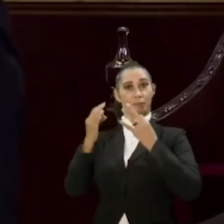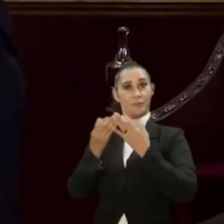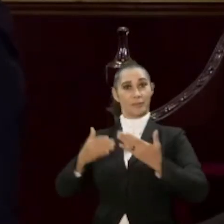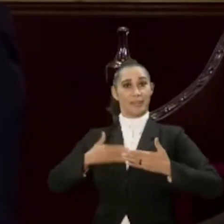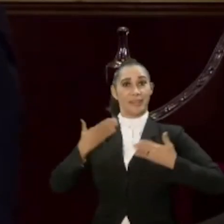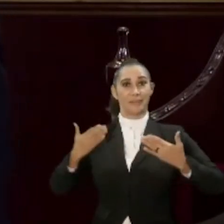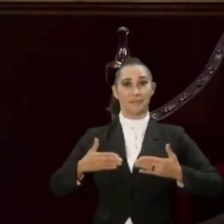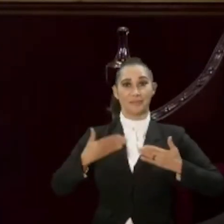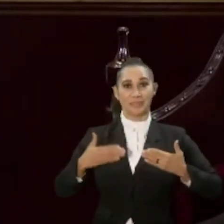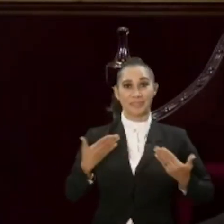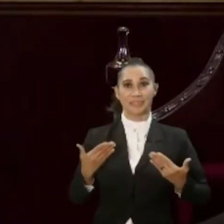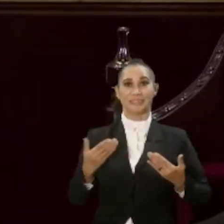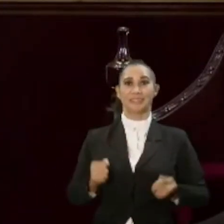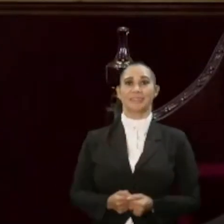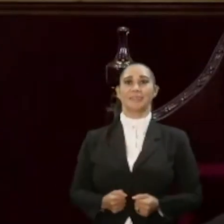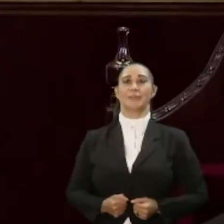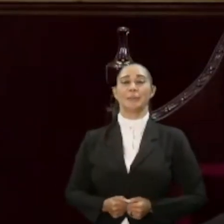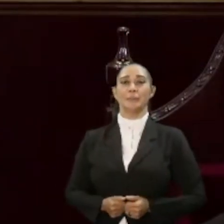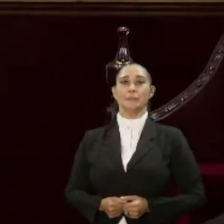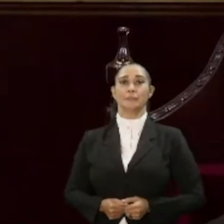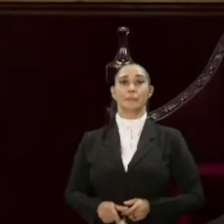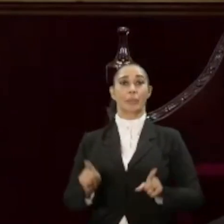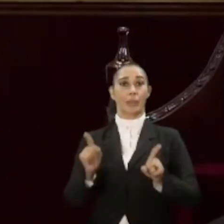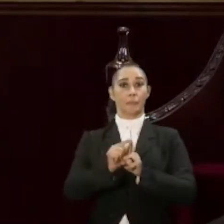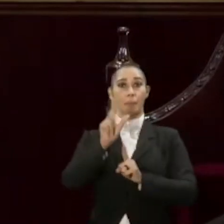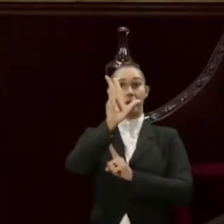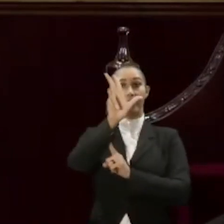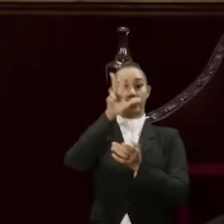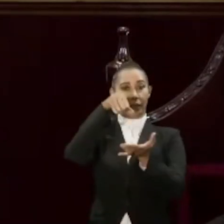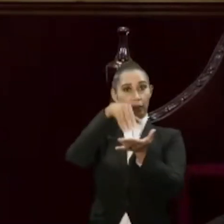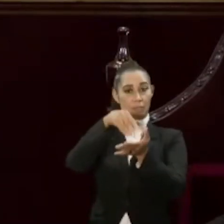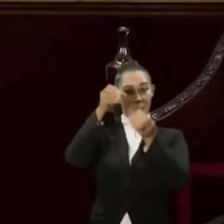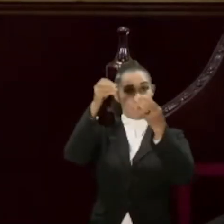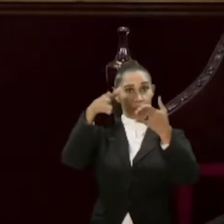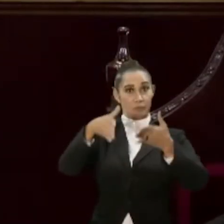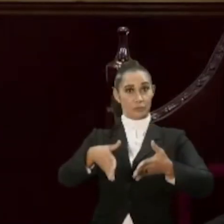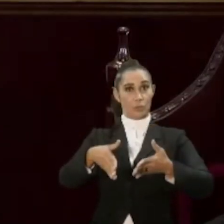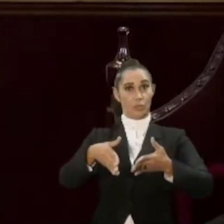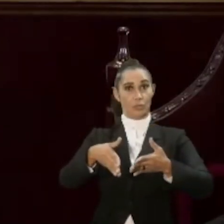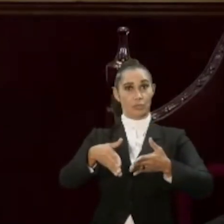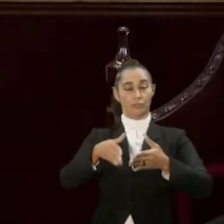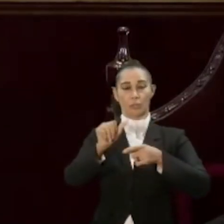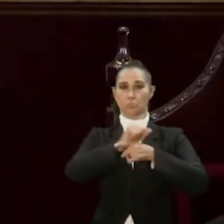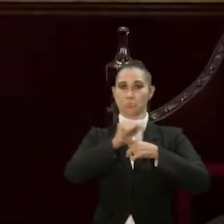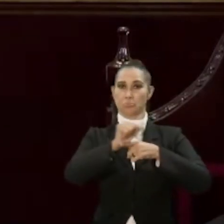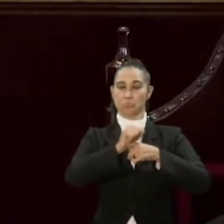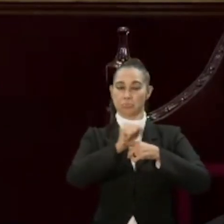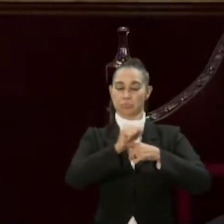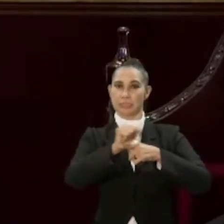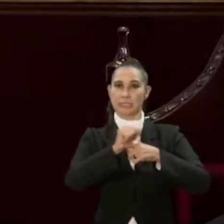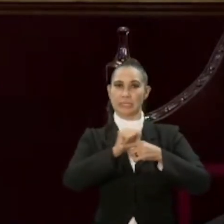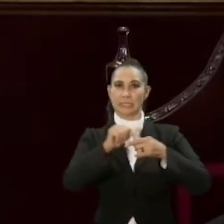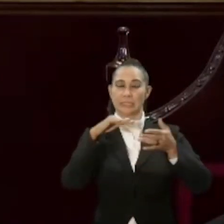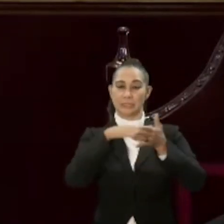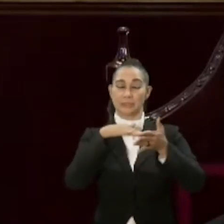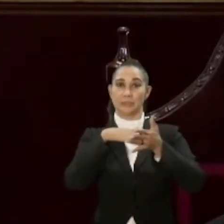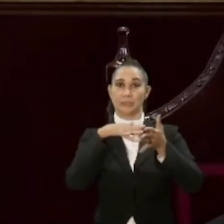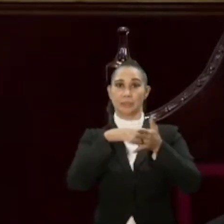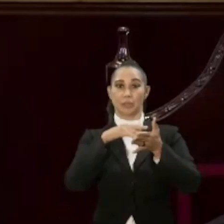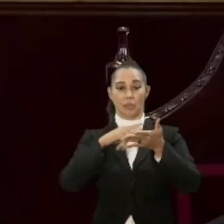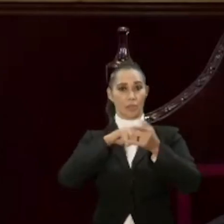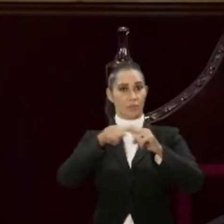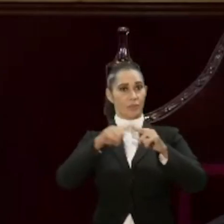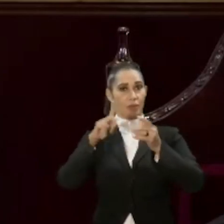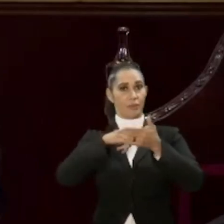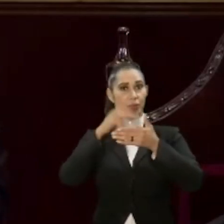Feliz. También más de 30 mil docentes se han capacitado en los diferentes programas que auspicia